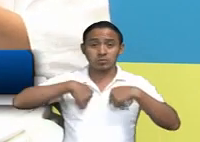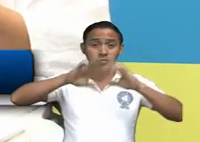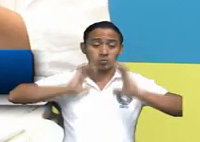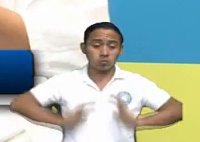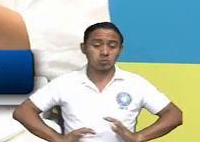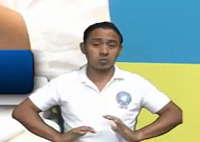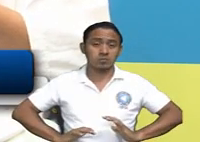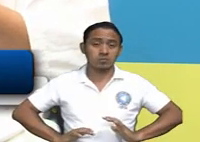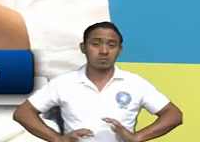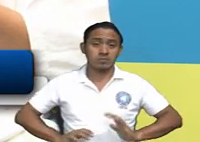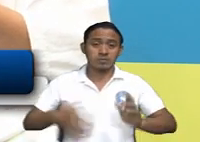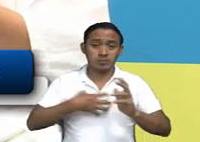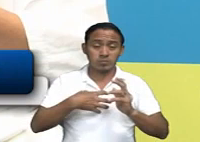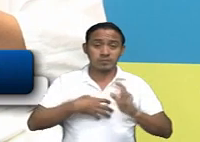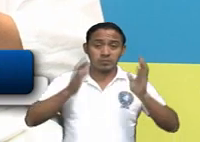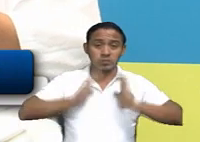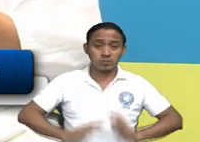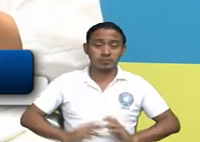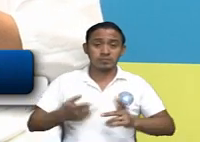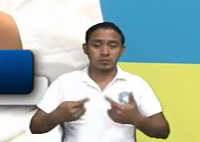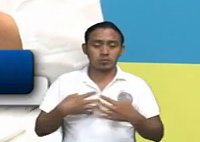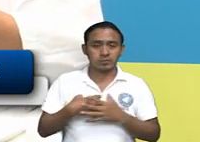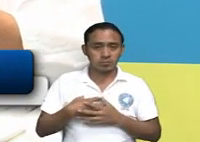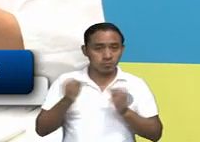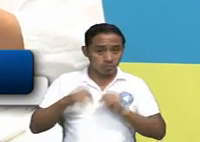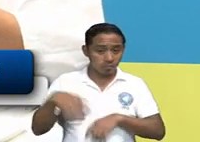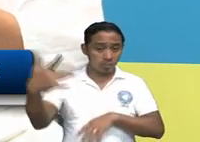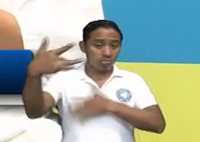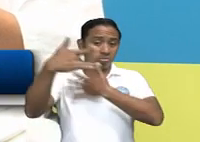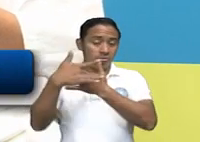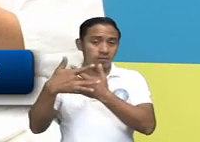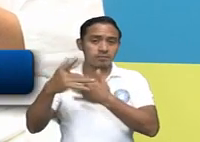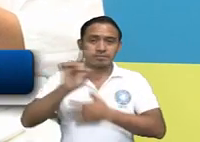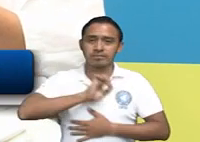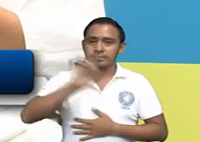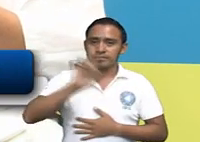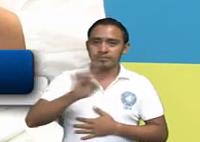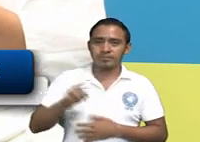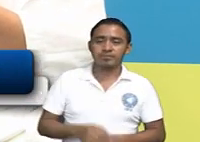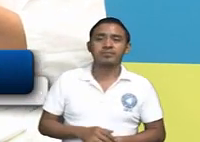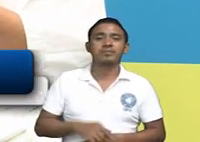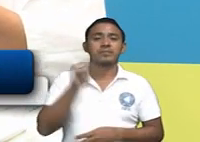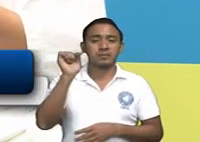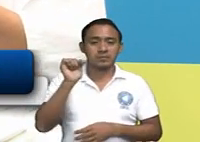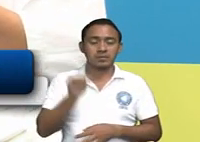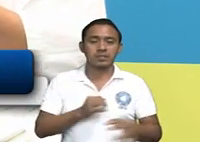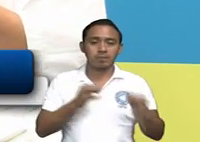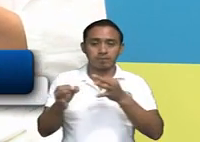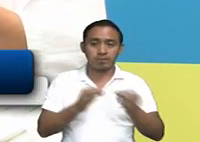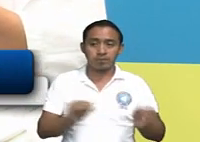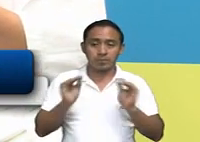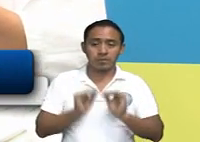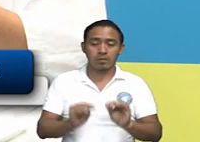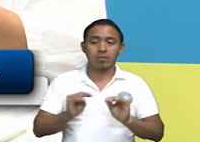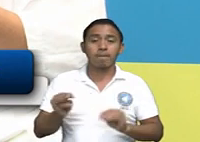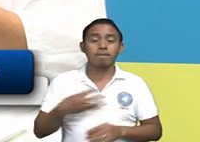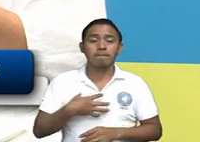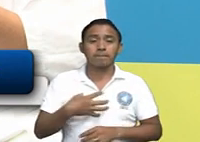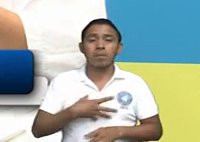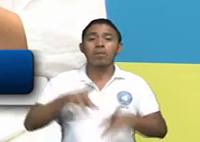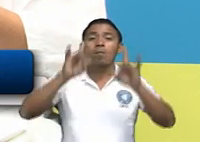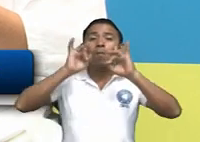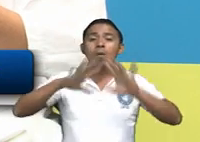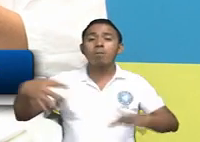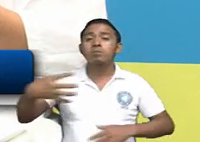Es parte de mi propiedad, pero es mío. Y nadie puede. Y ahí es donde viene la etapa de enseñarles el autocuido a los